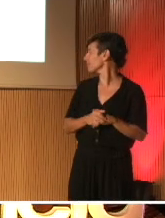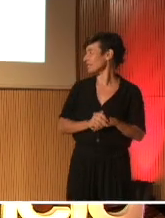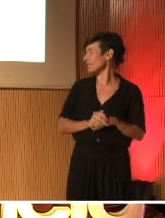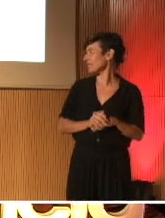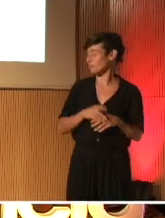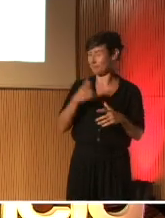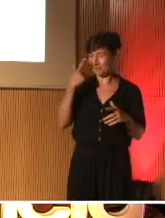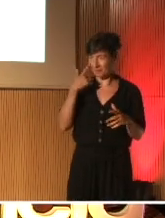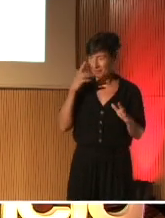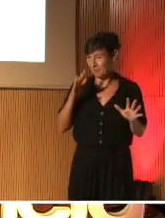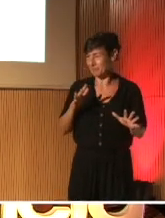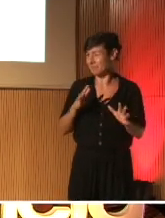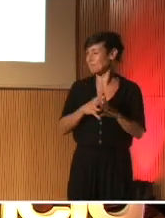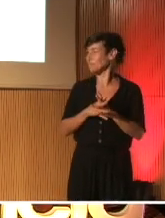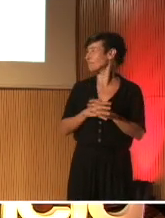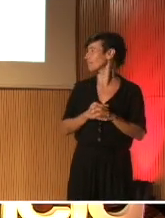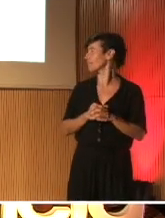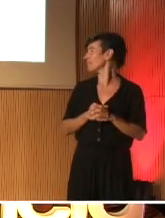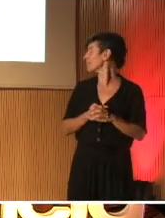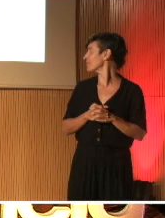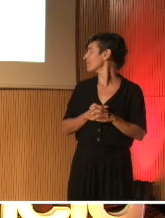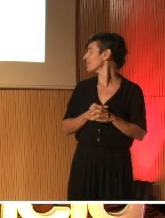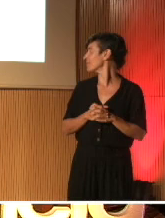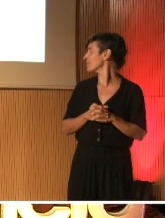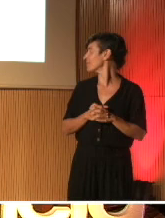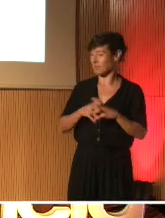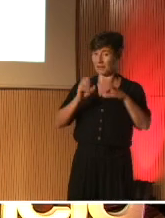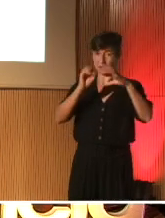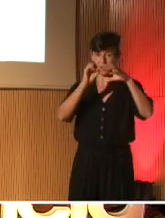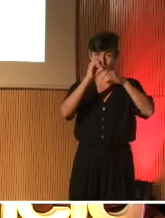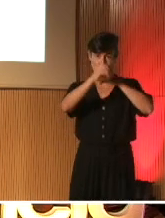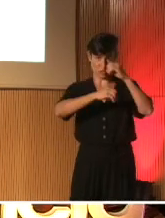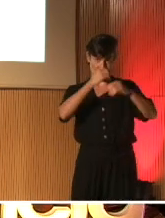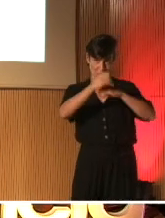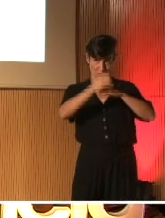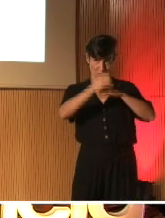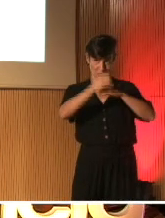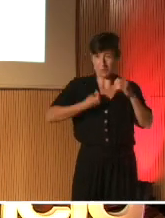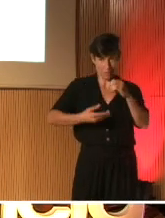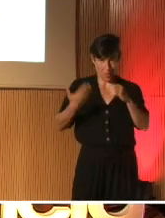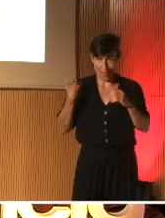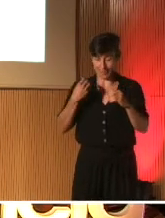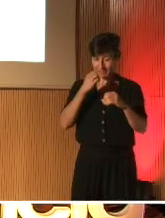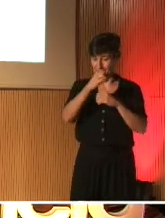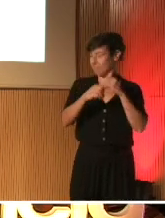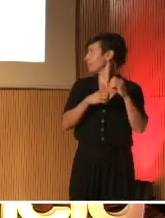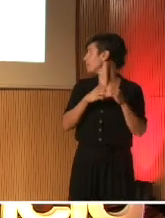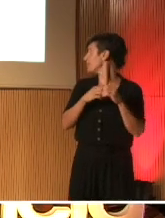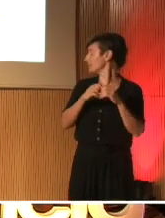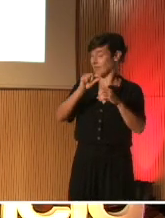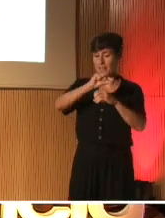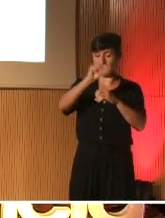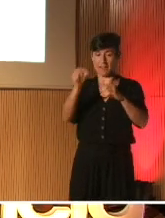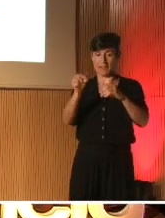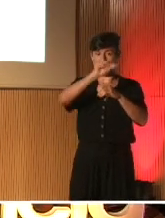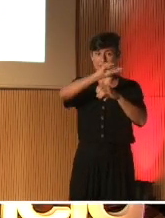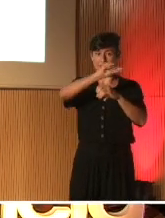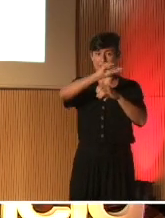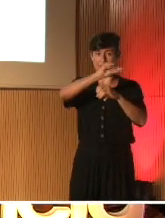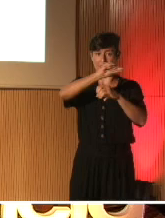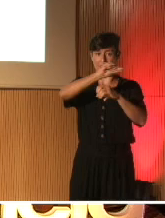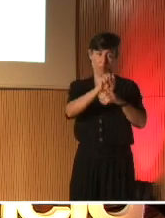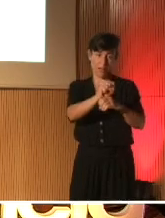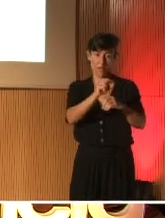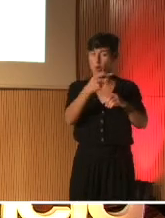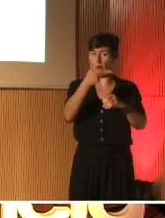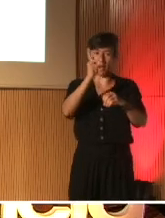a ver aquí tenemos nuestra toma de antes le he puesto un nivel y yo más porque normalmente hay niveles ocupados y no ocupados en cualquier átomo